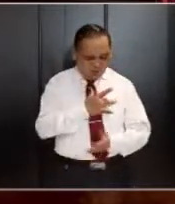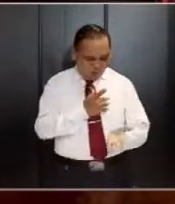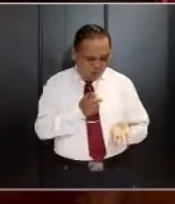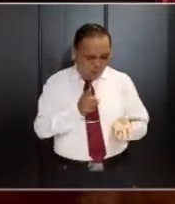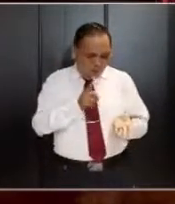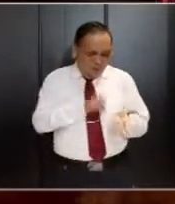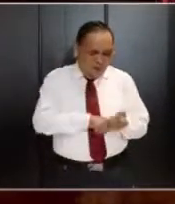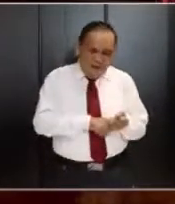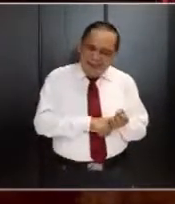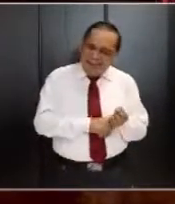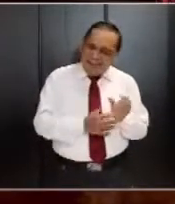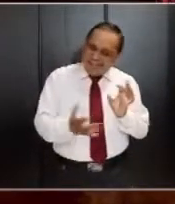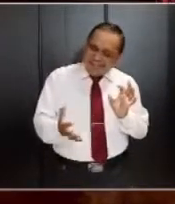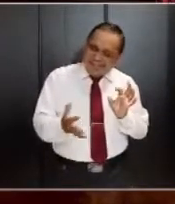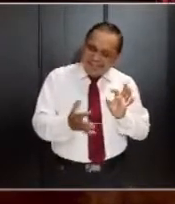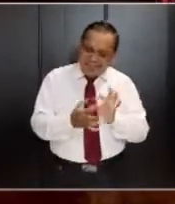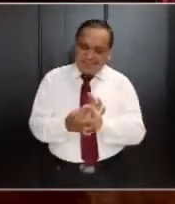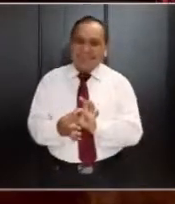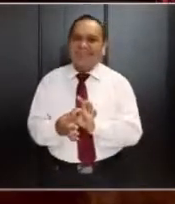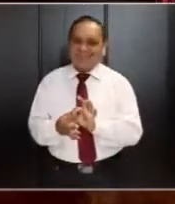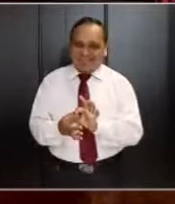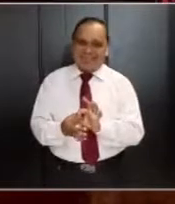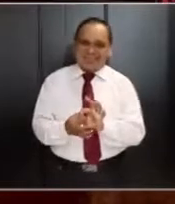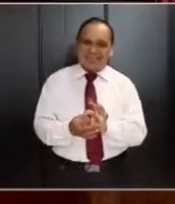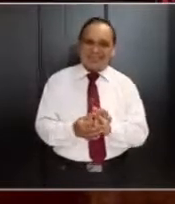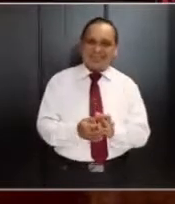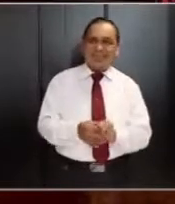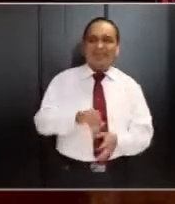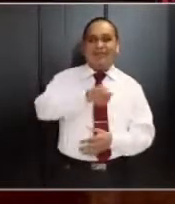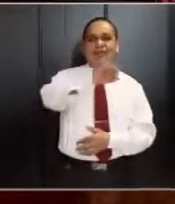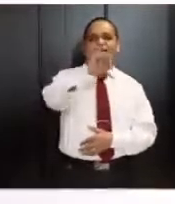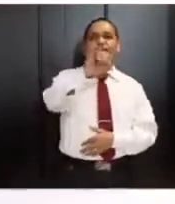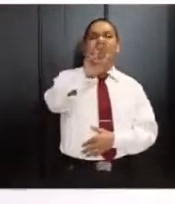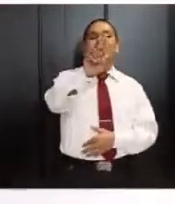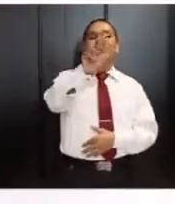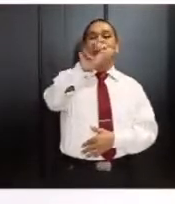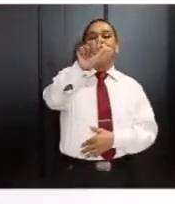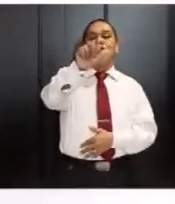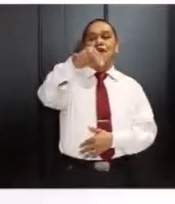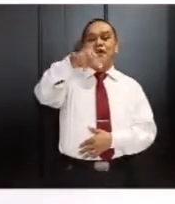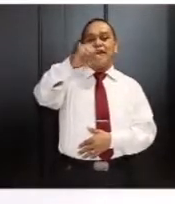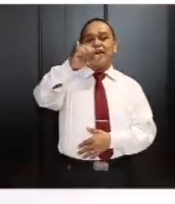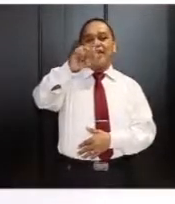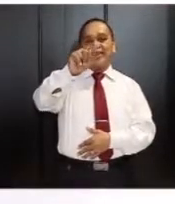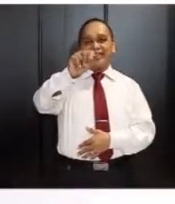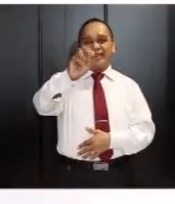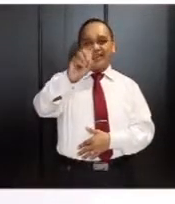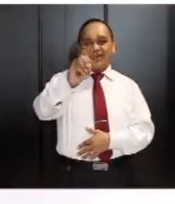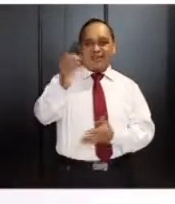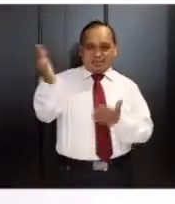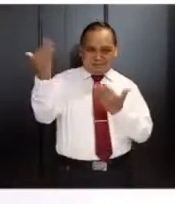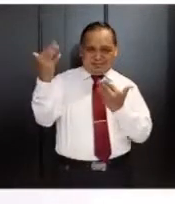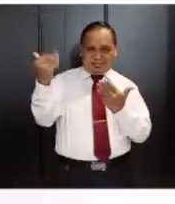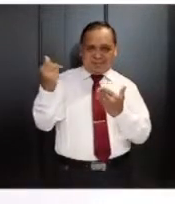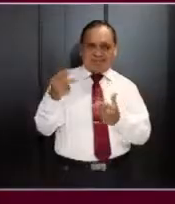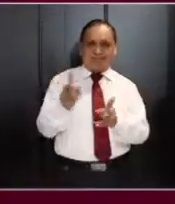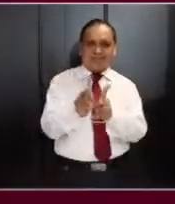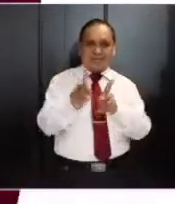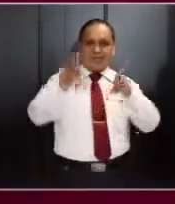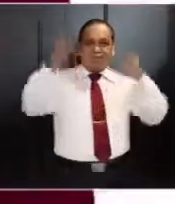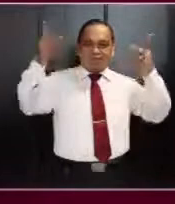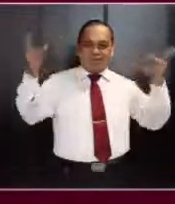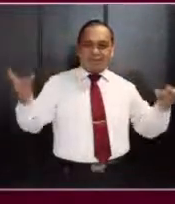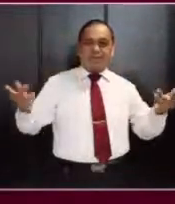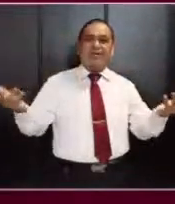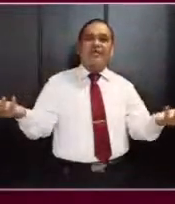que, bueno, esas son las buenas. Y ahora ven, Juanito, para decirnos toda la mugre que encuentras aquí en la calle. ¿Para qué lees los periódicos? Ya